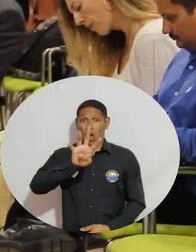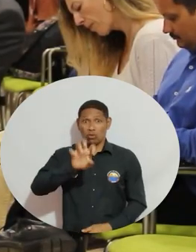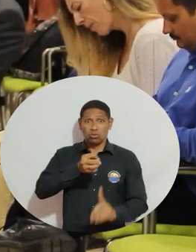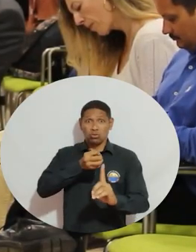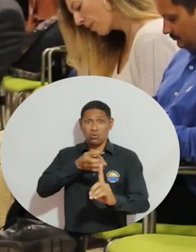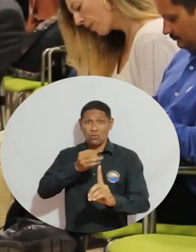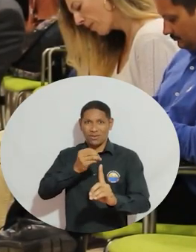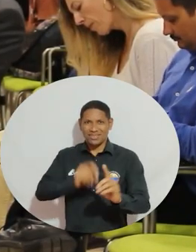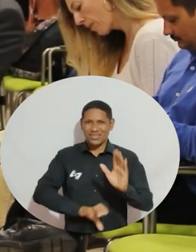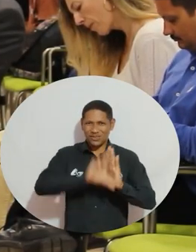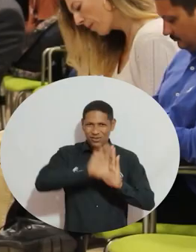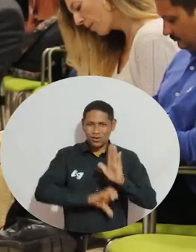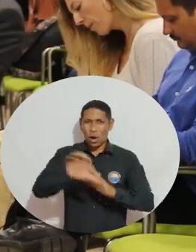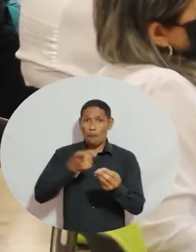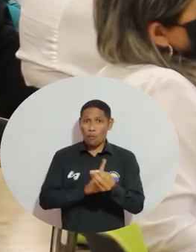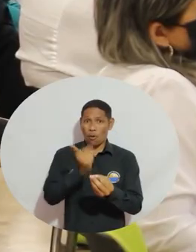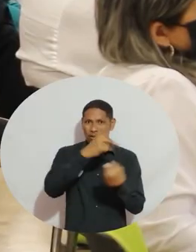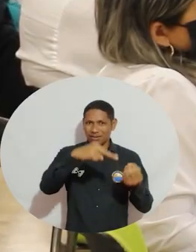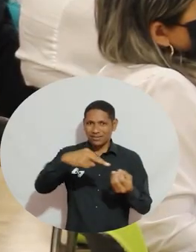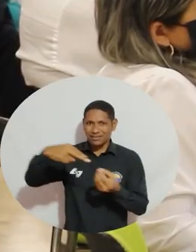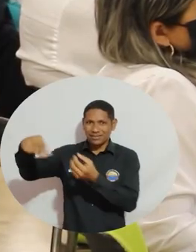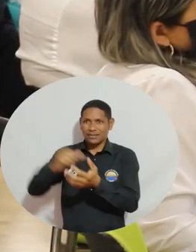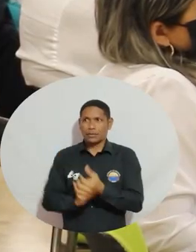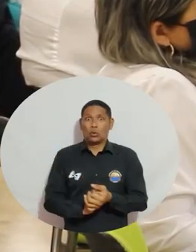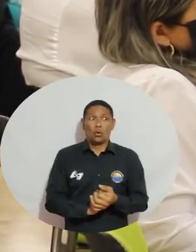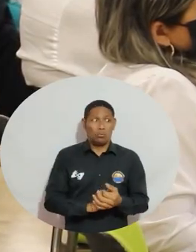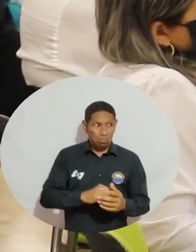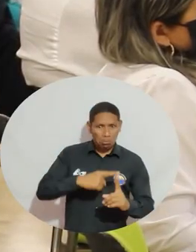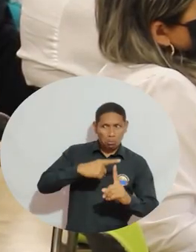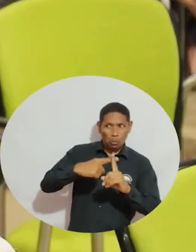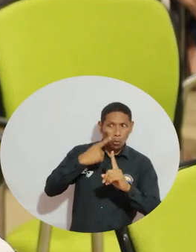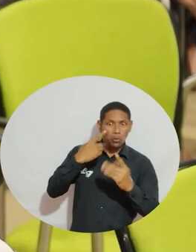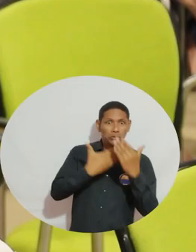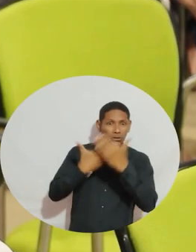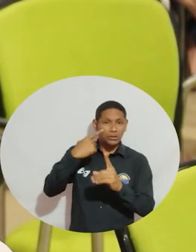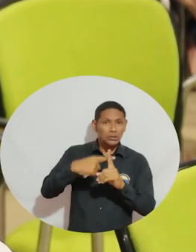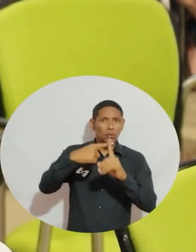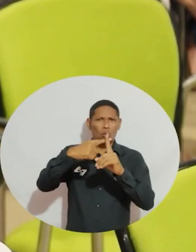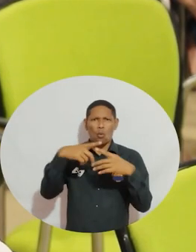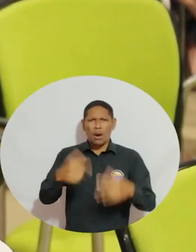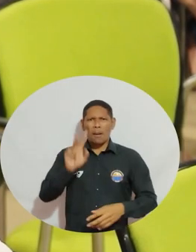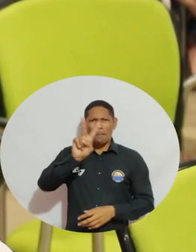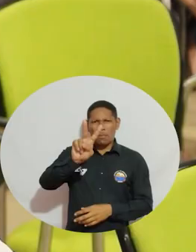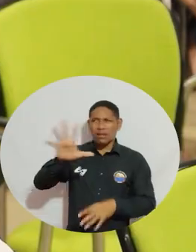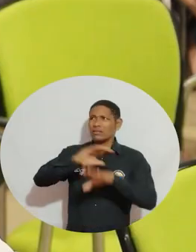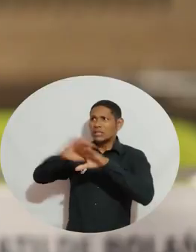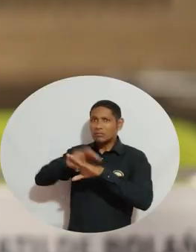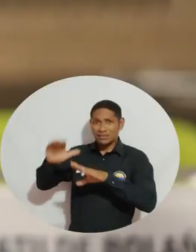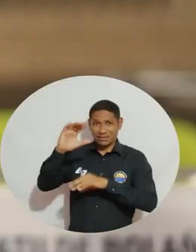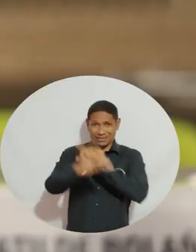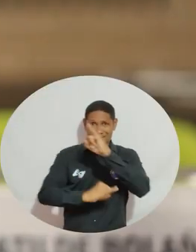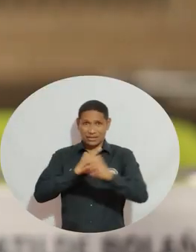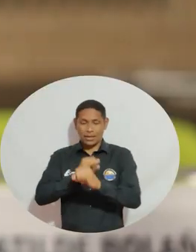El noveno Simposio Internacional de Currículo y Políticas Educativas culminó con un balance positivo, donde se destaca la participación de